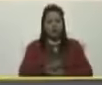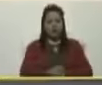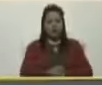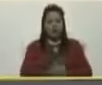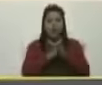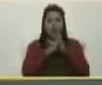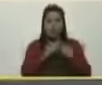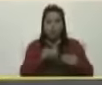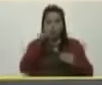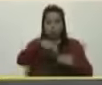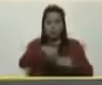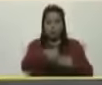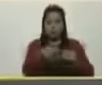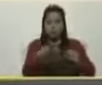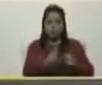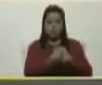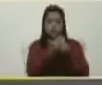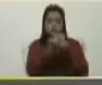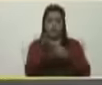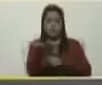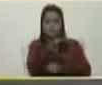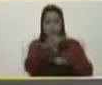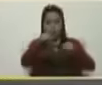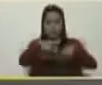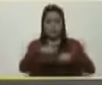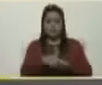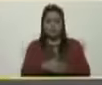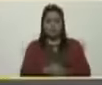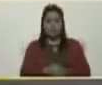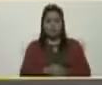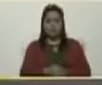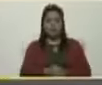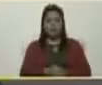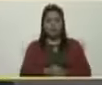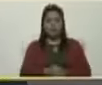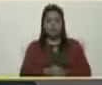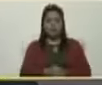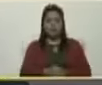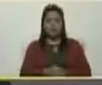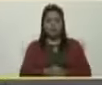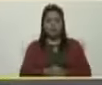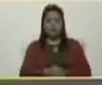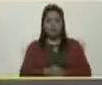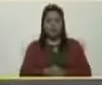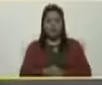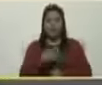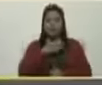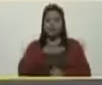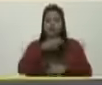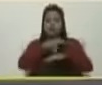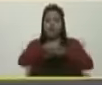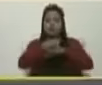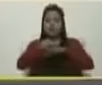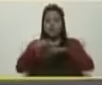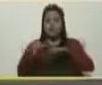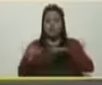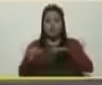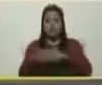todo el tren ejecutivo de ustedes aquí. Bueno, yo soy del municipio de Socorro, estado